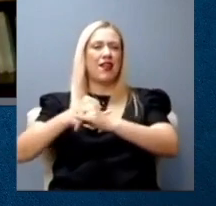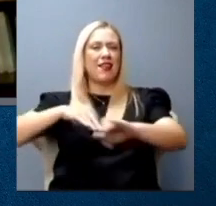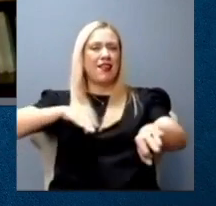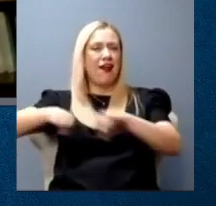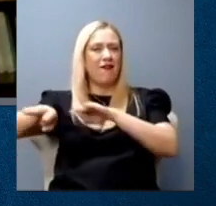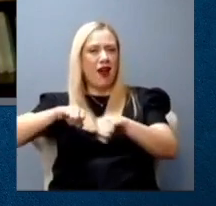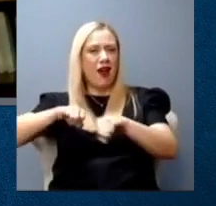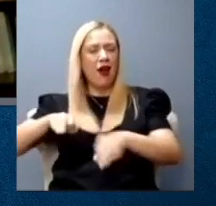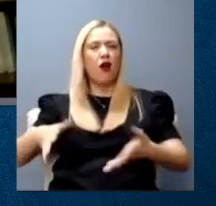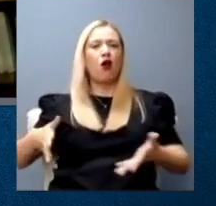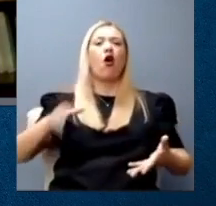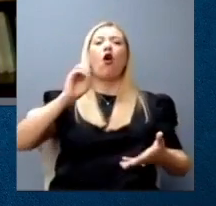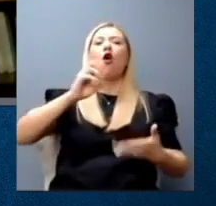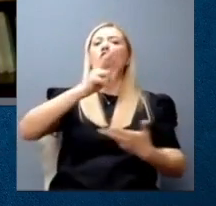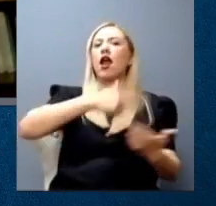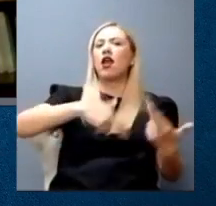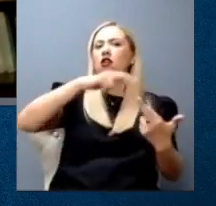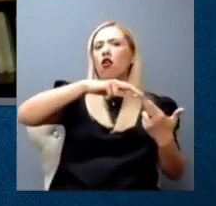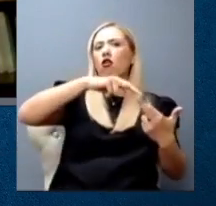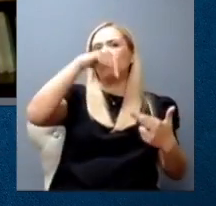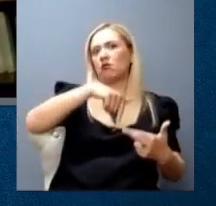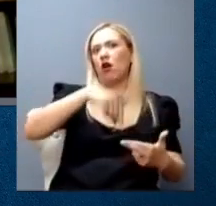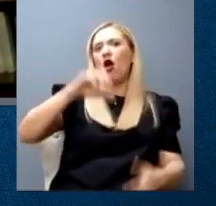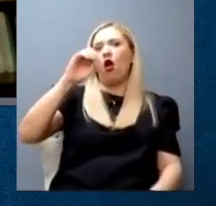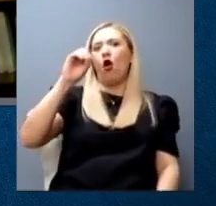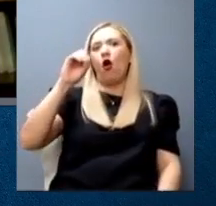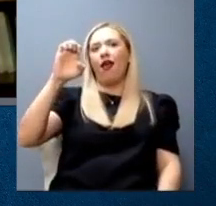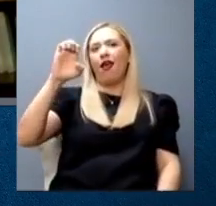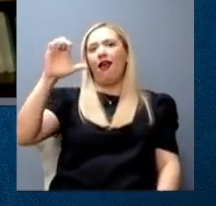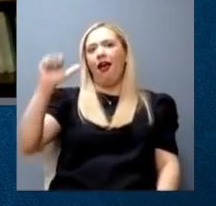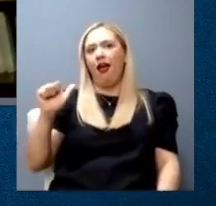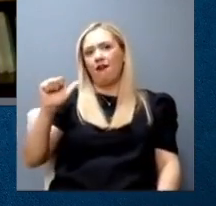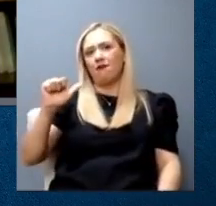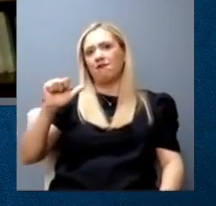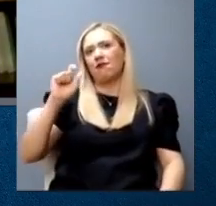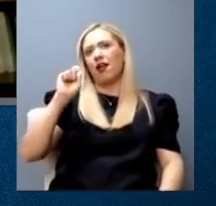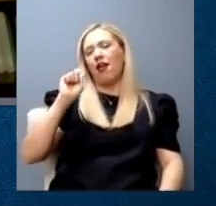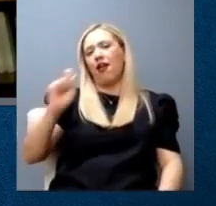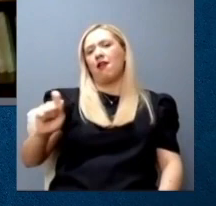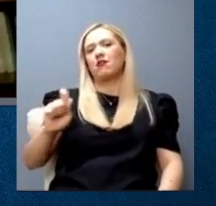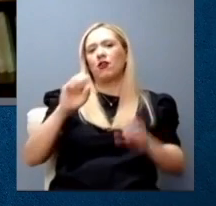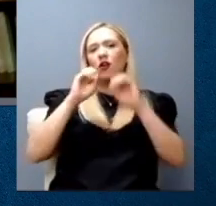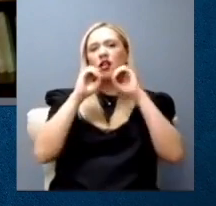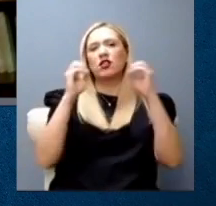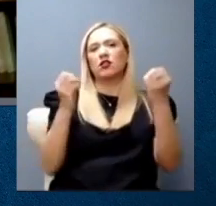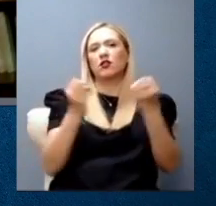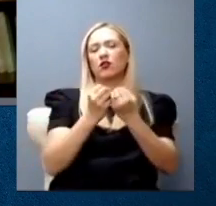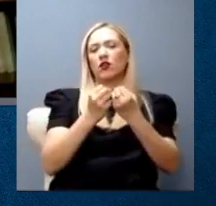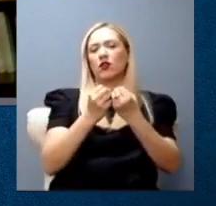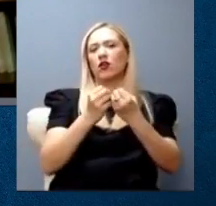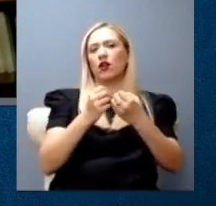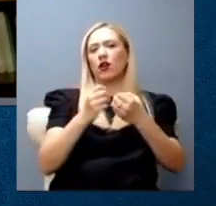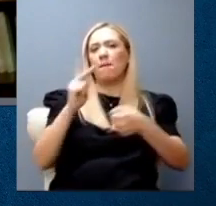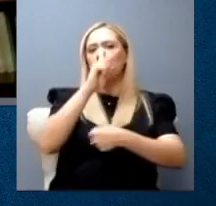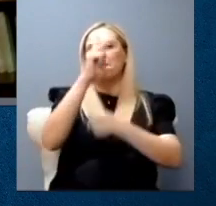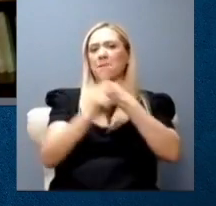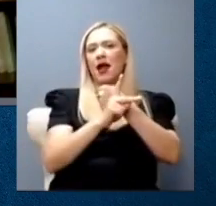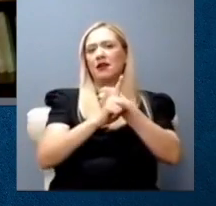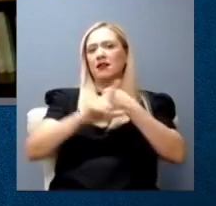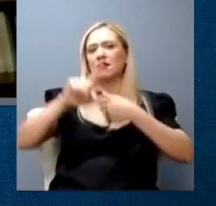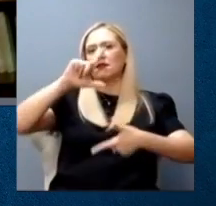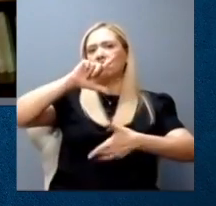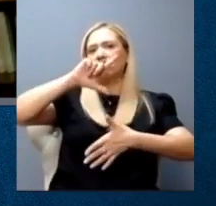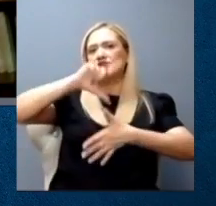ejemplo es la OEA. La OEA, la Convención Americana de Derechos Humanos, es todo un referente, no solamente